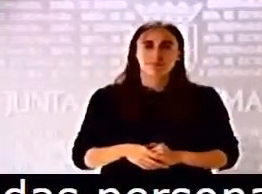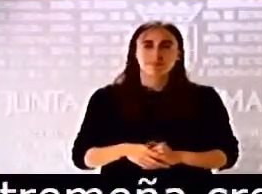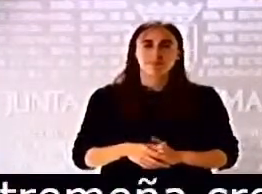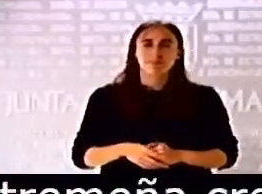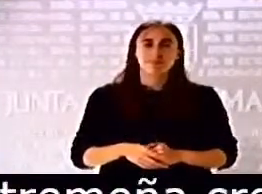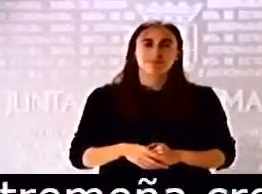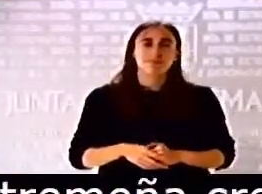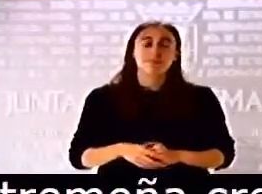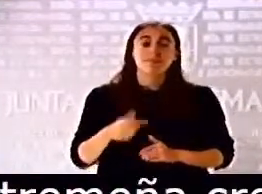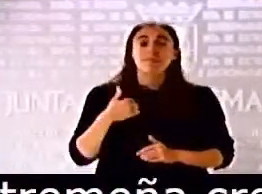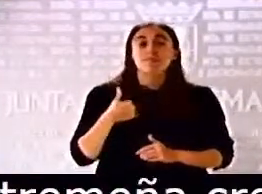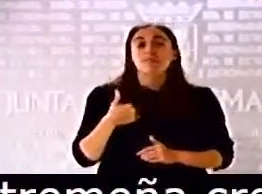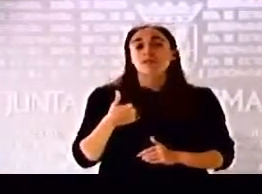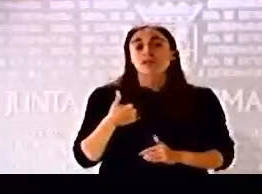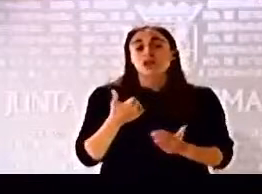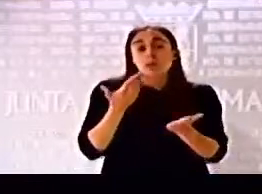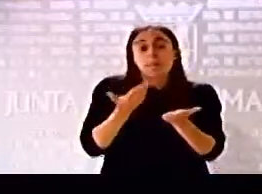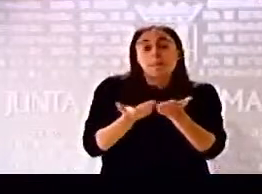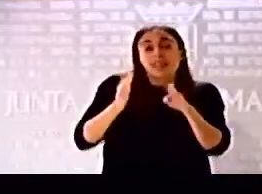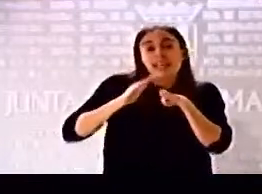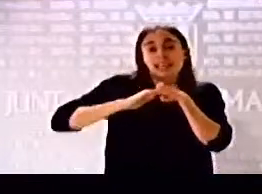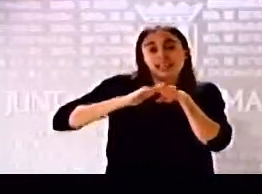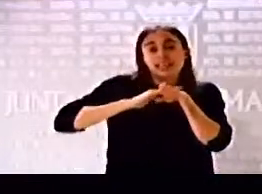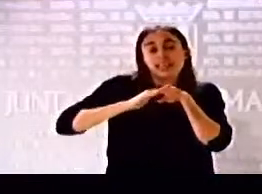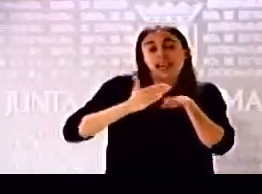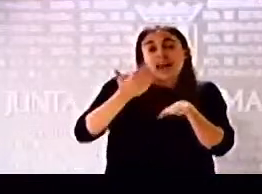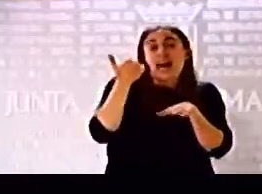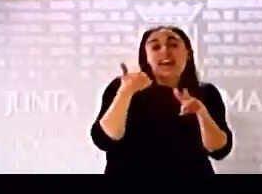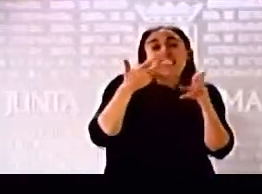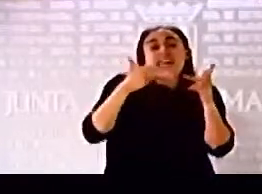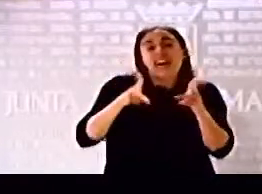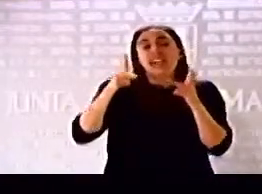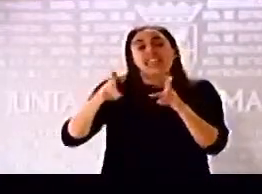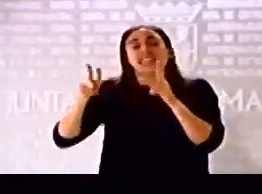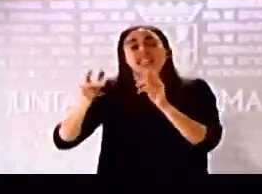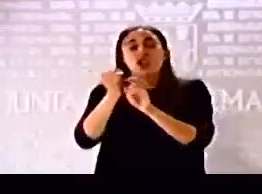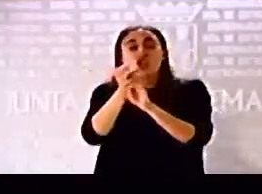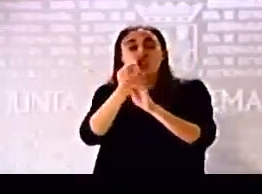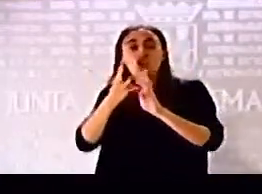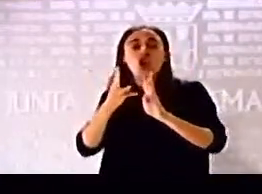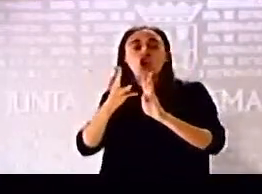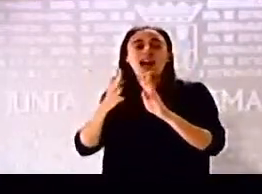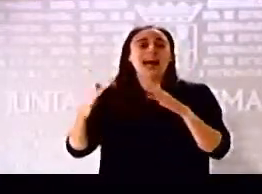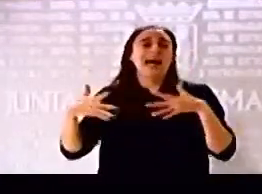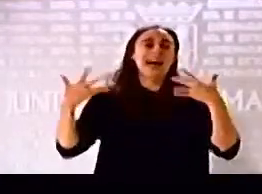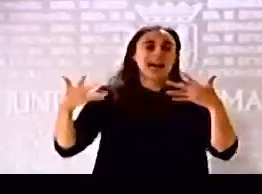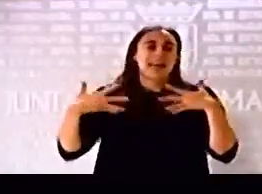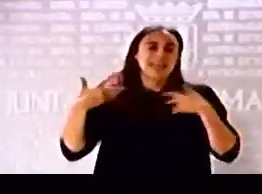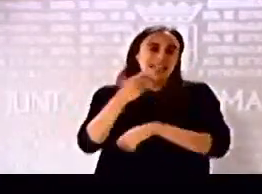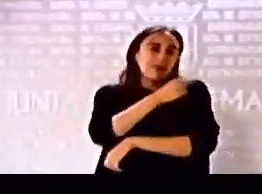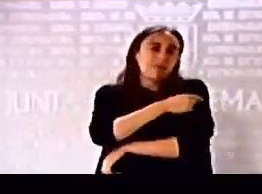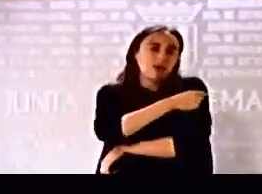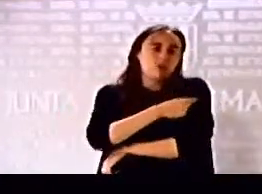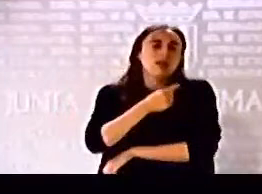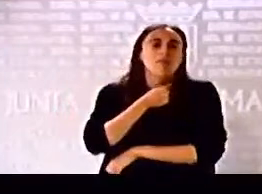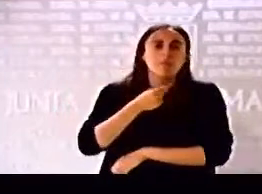Yo puedo pedir disculpas porque ayer no hubiese asientos en las colas de la alegría de la vacunación en